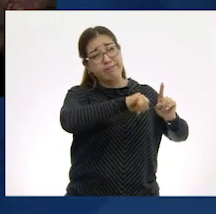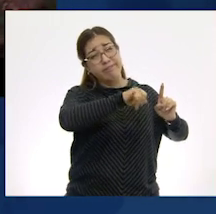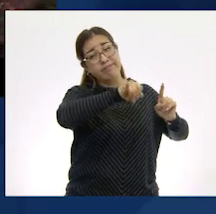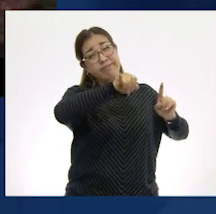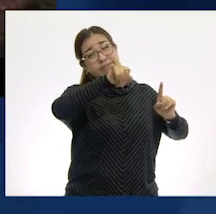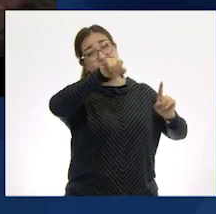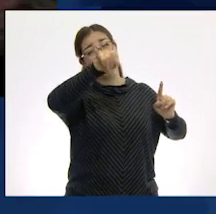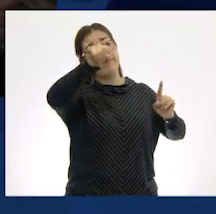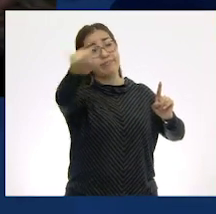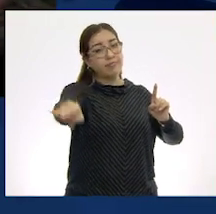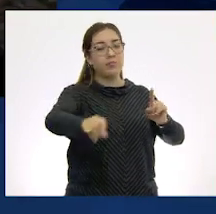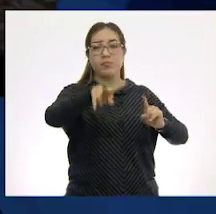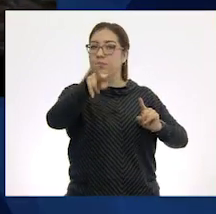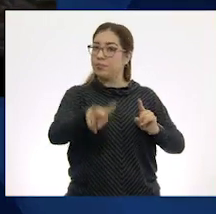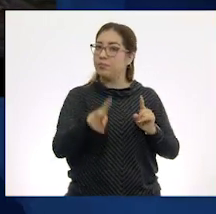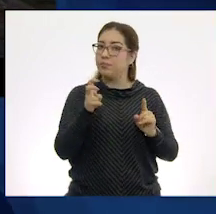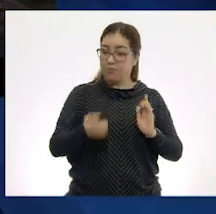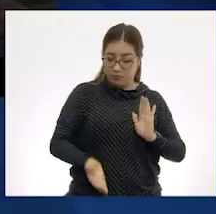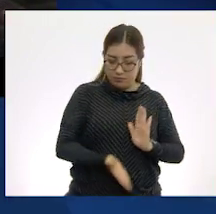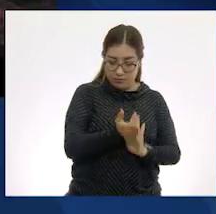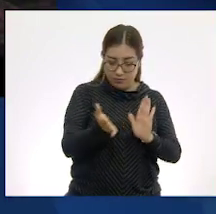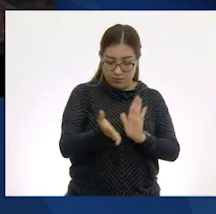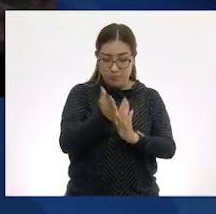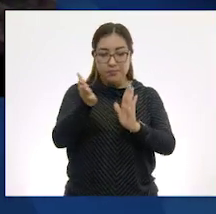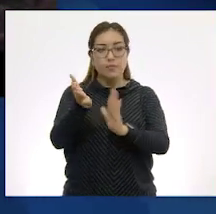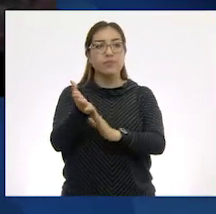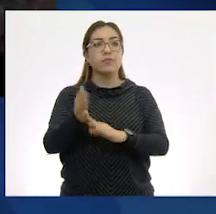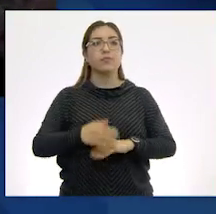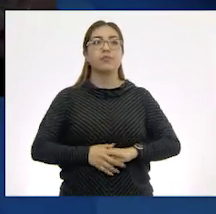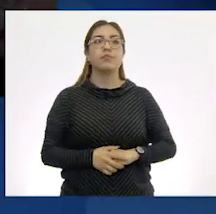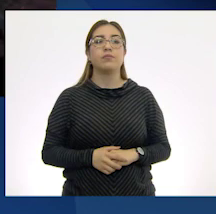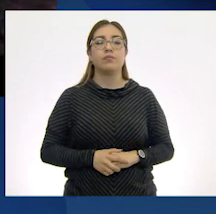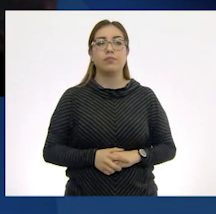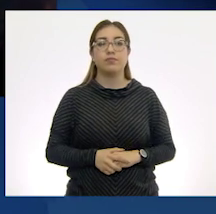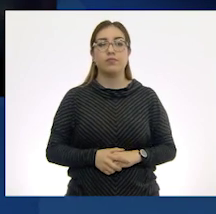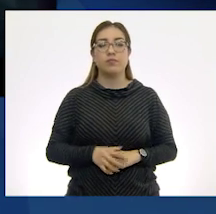de Chaiyuquan, en la provincia de Gansu, en el oeste.